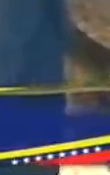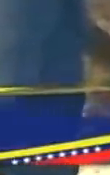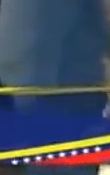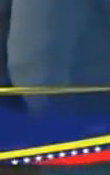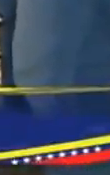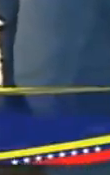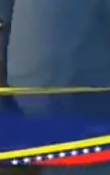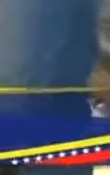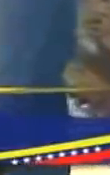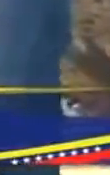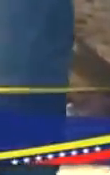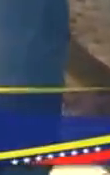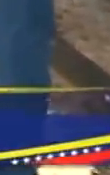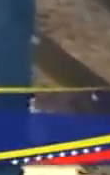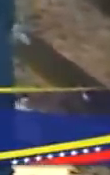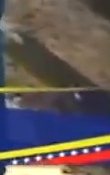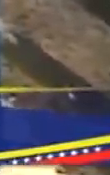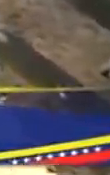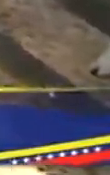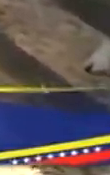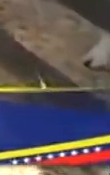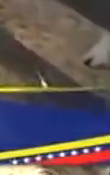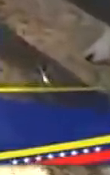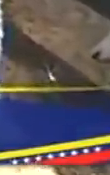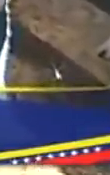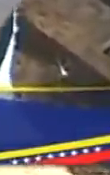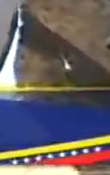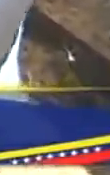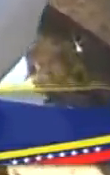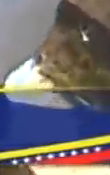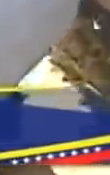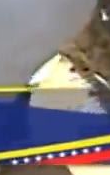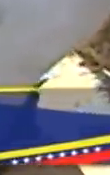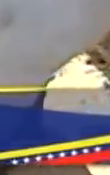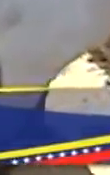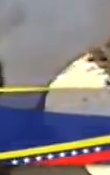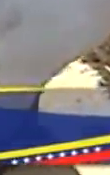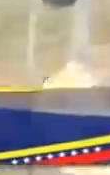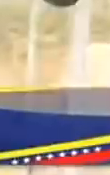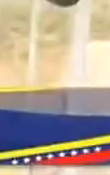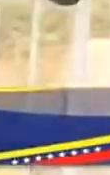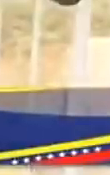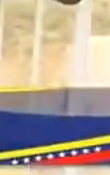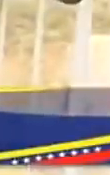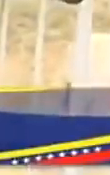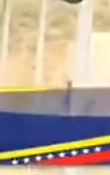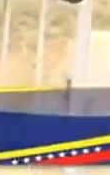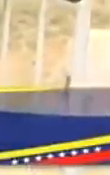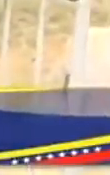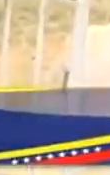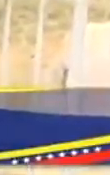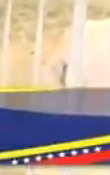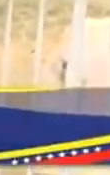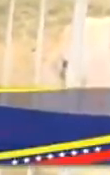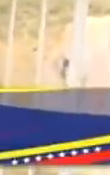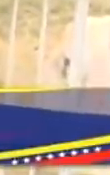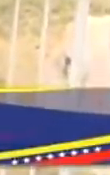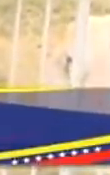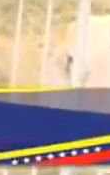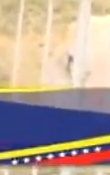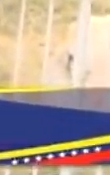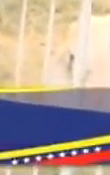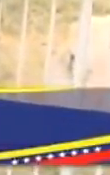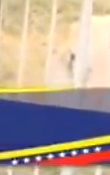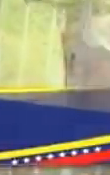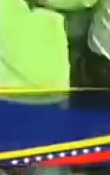el promedio general de vacas, y esta es una cabra que come 10 veces menos y requiere 10 veces menos espacio. Bueno, presidente, él es uno de